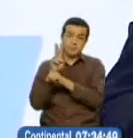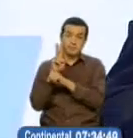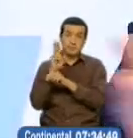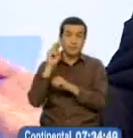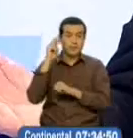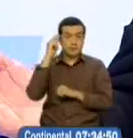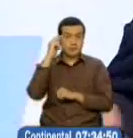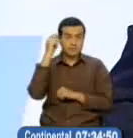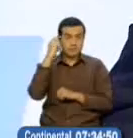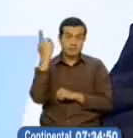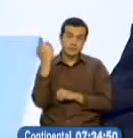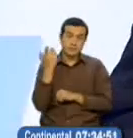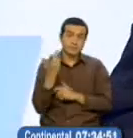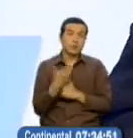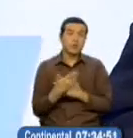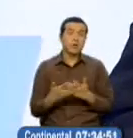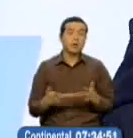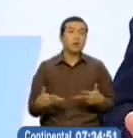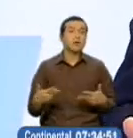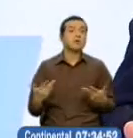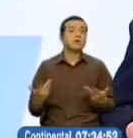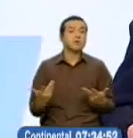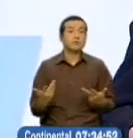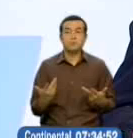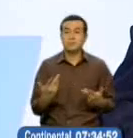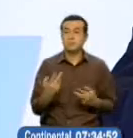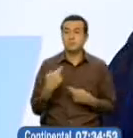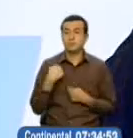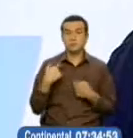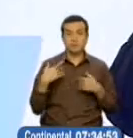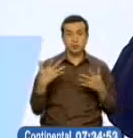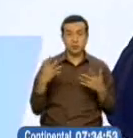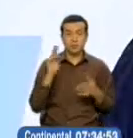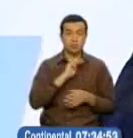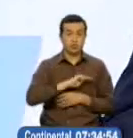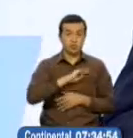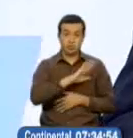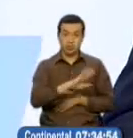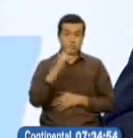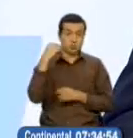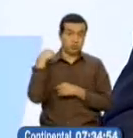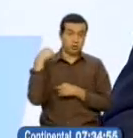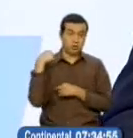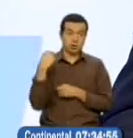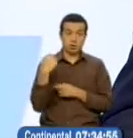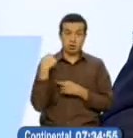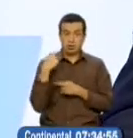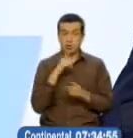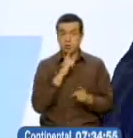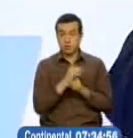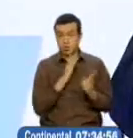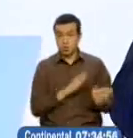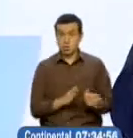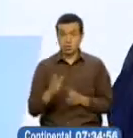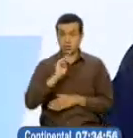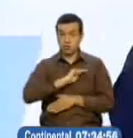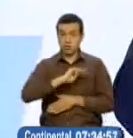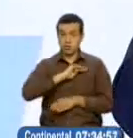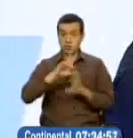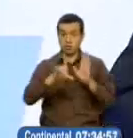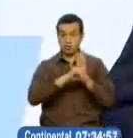sentido si es que está sin ninguna capacidad. Los municipios tienen competencias también para actuar. En la propia